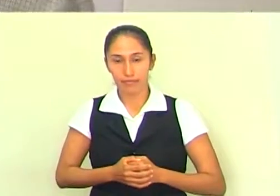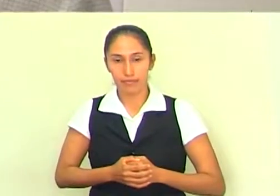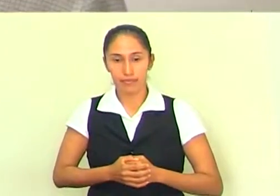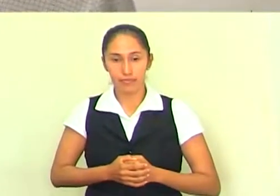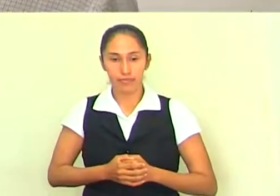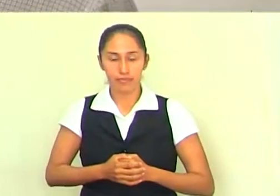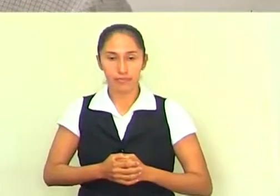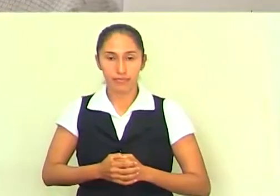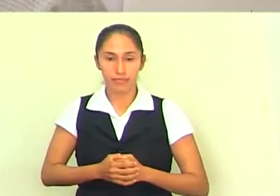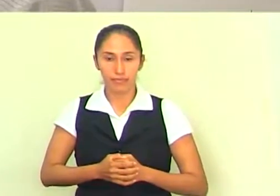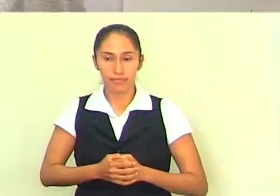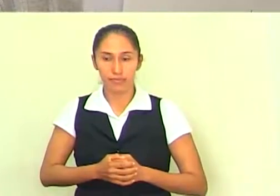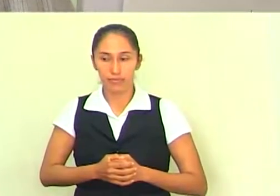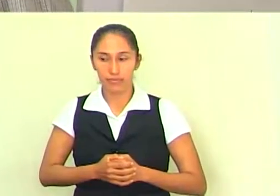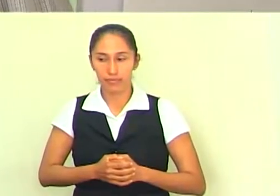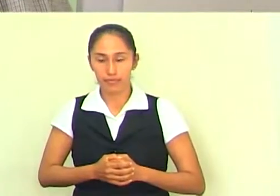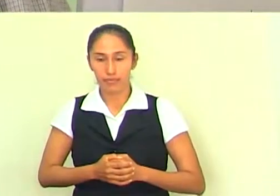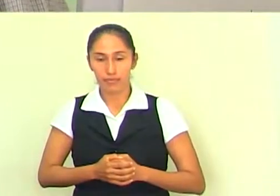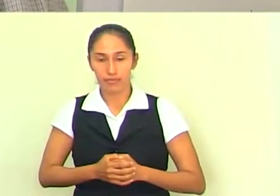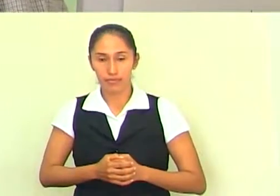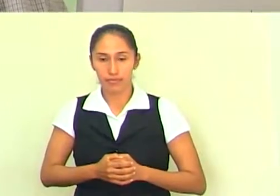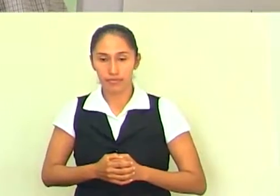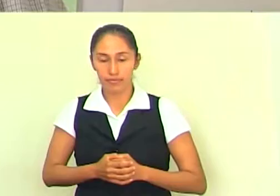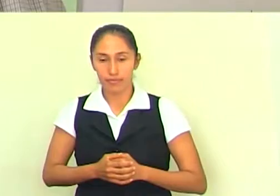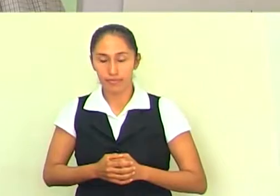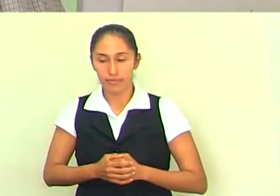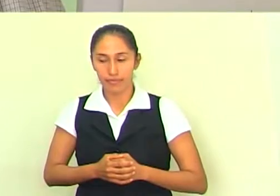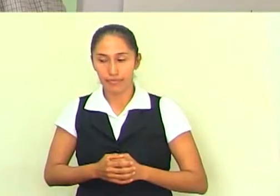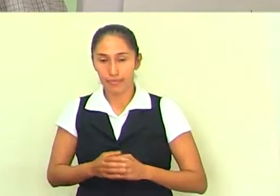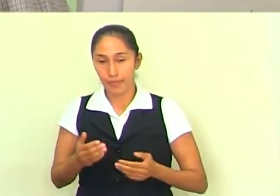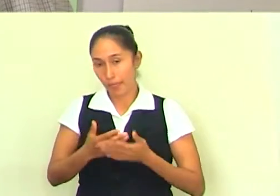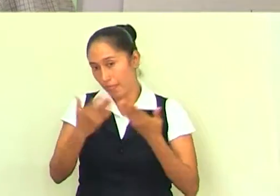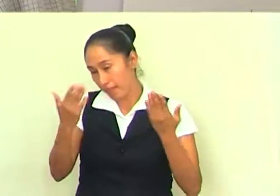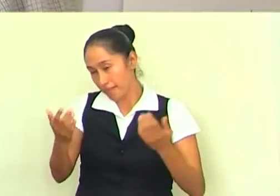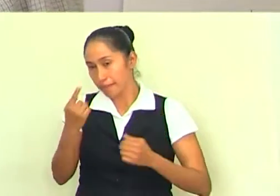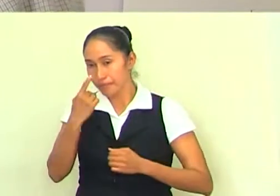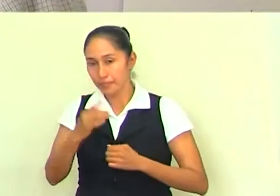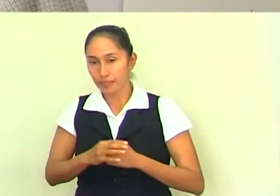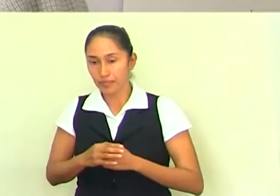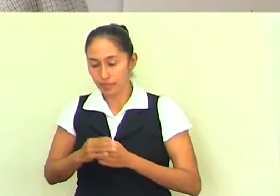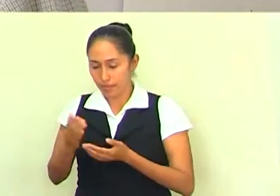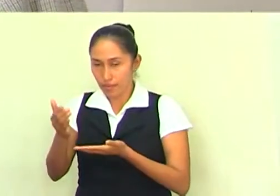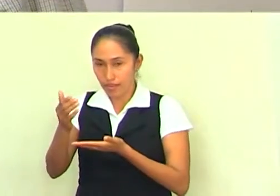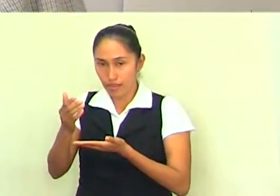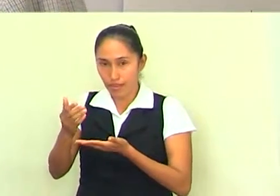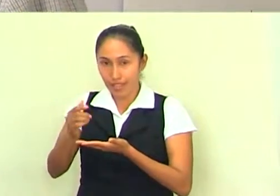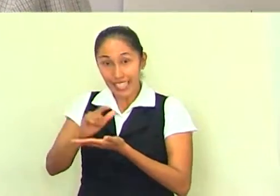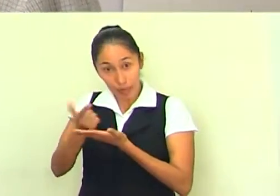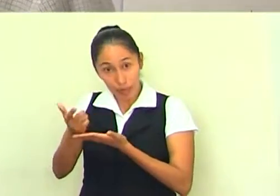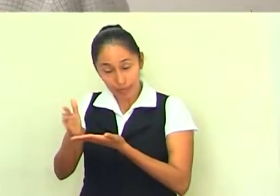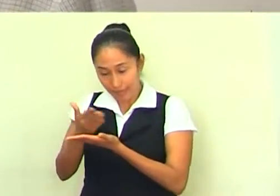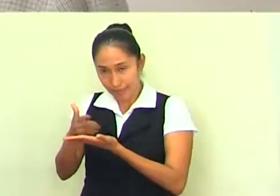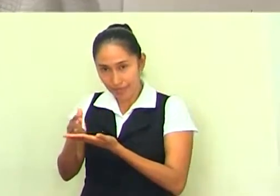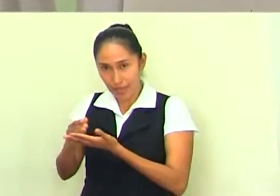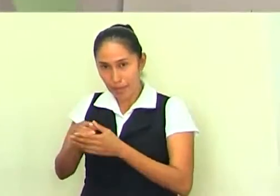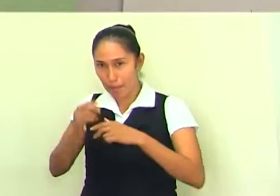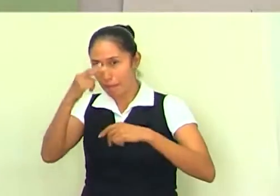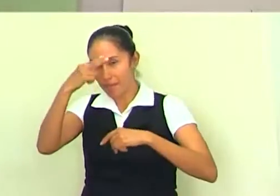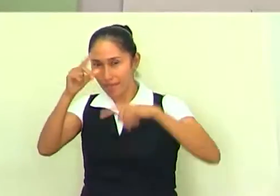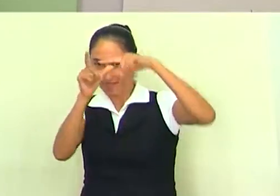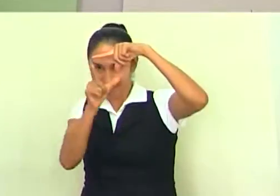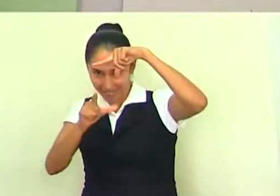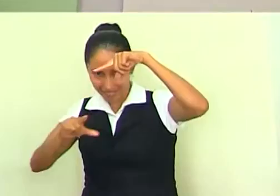esos derechos cómo están plasmados en nuestra Carta Magna. Eso es muy importante, porque